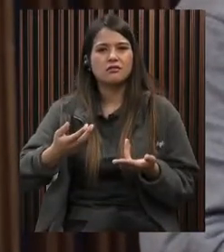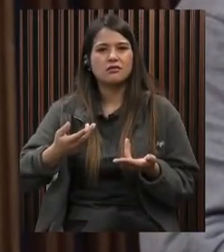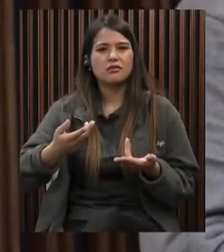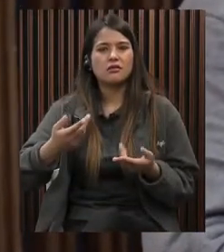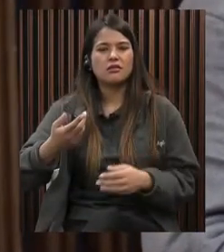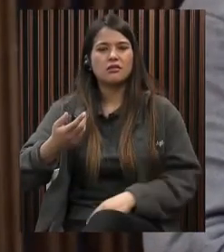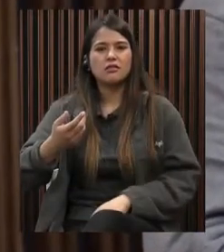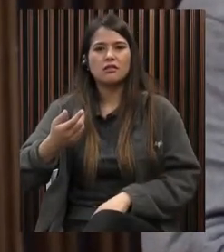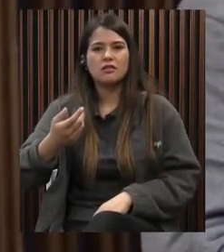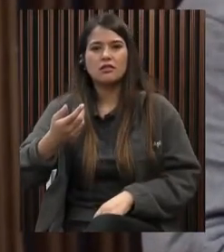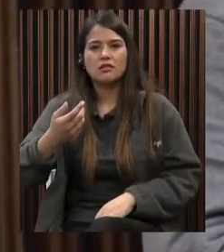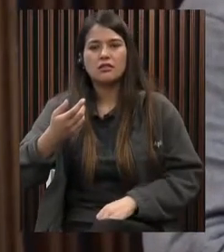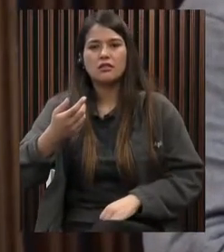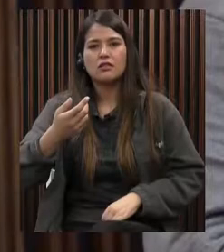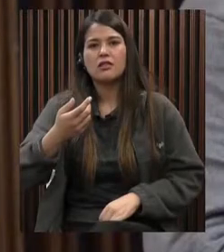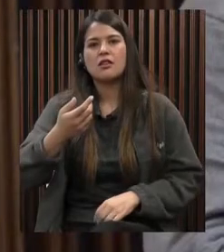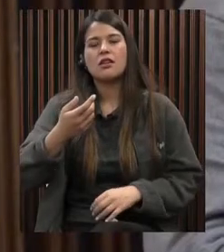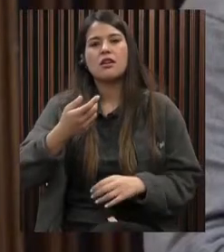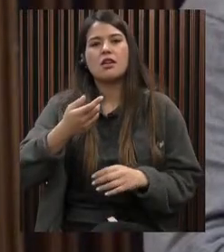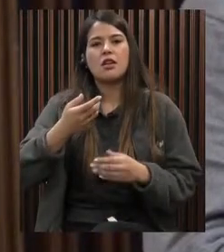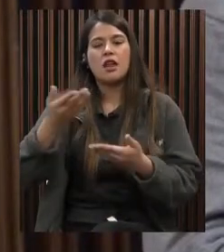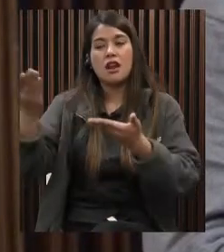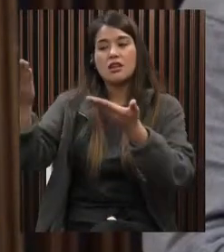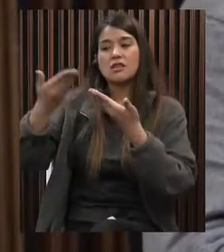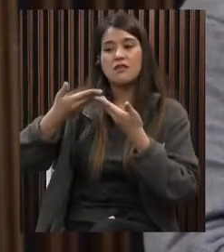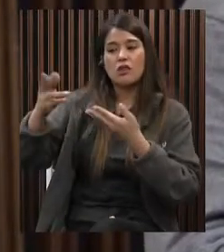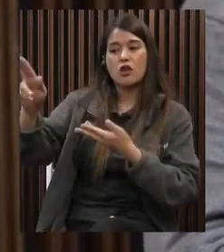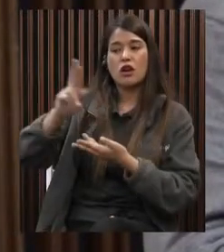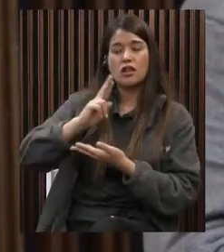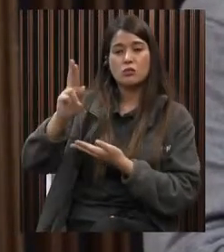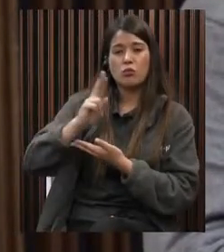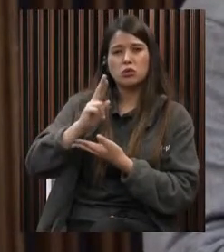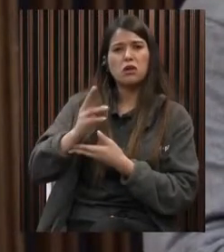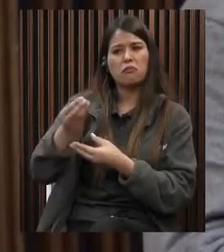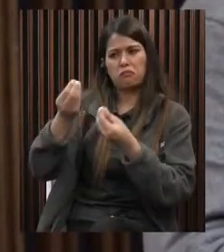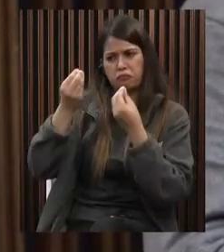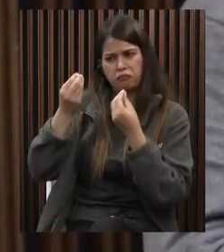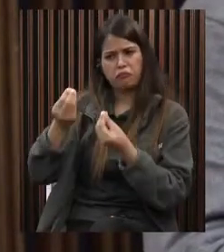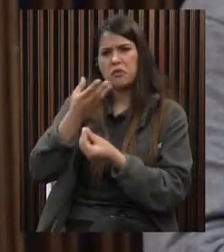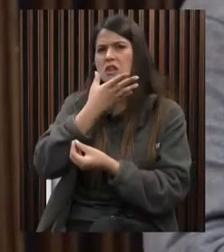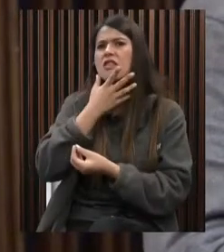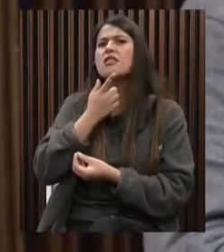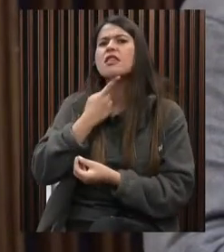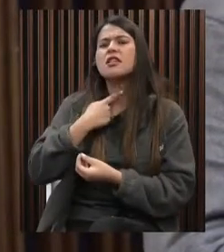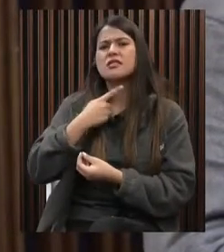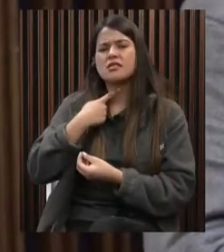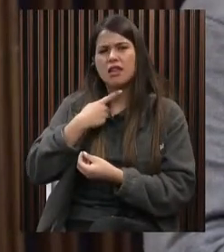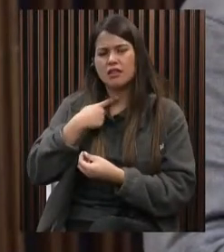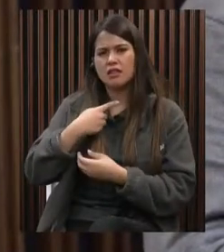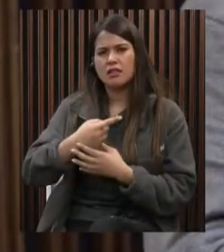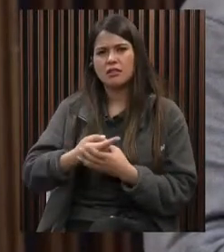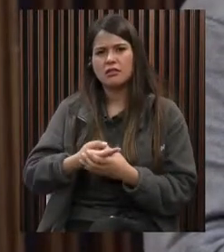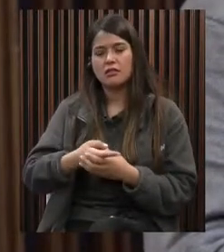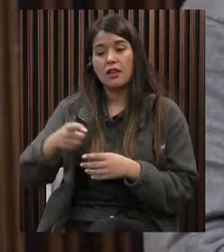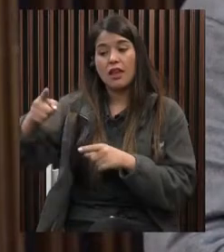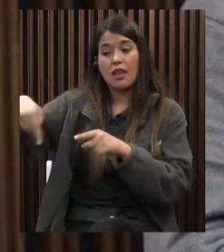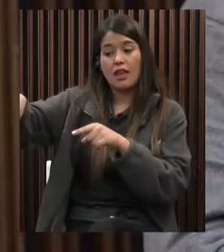Y he recibido respuestas estupendas, muy interesantes, porque